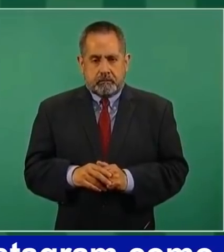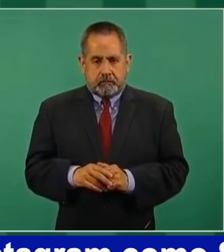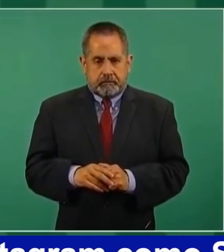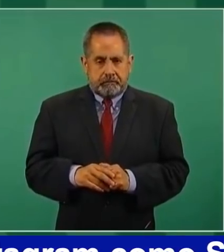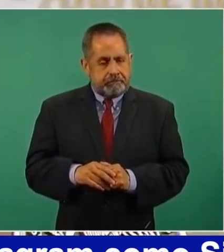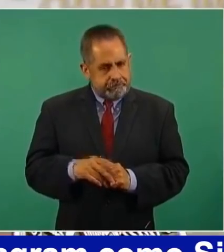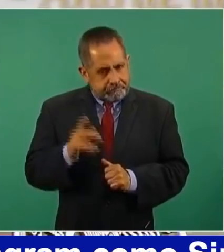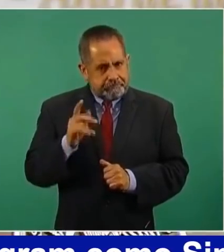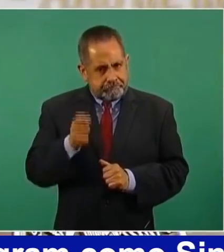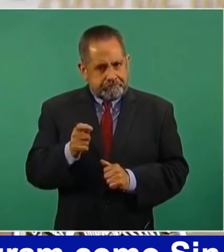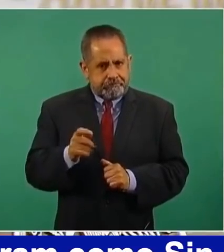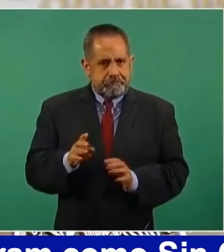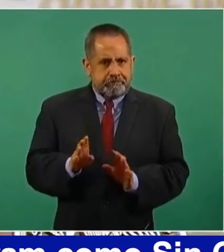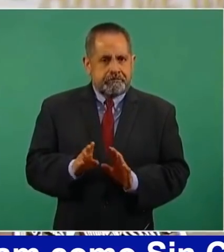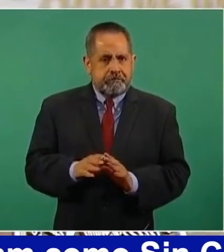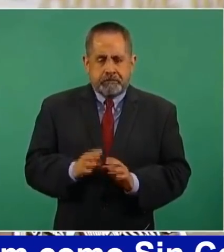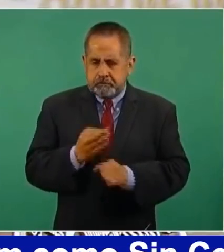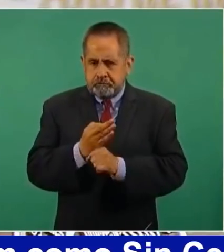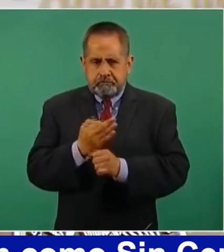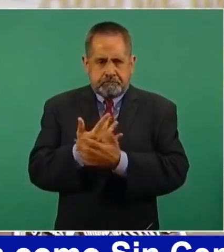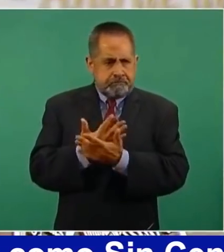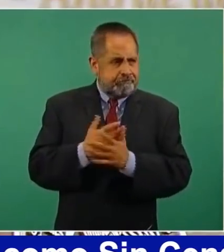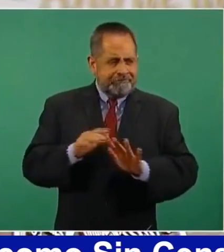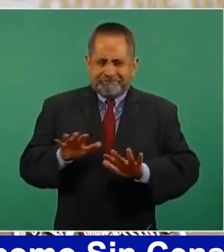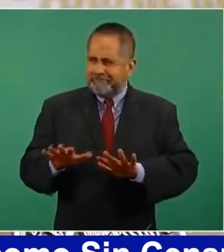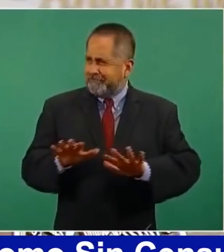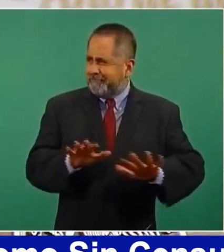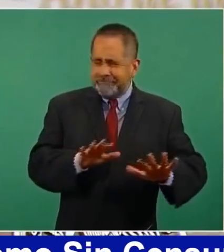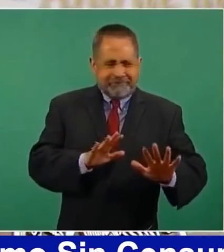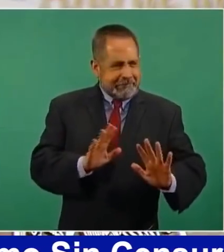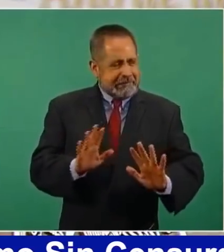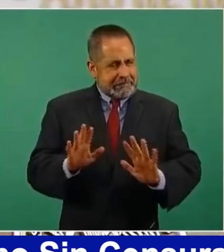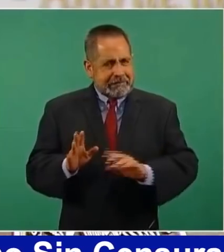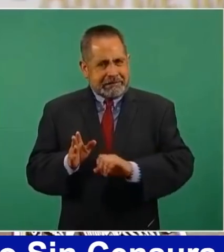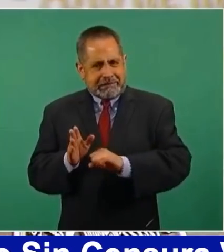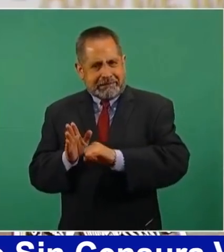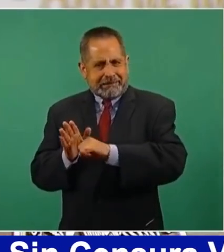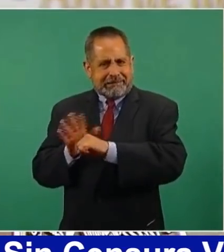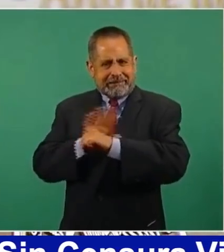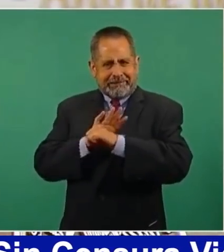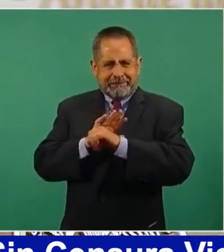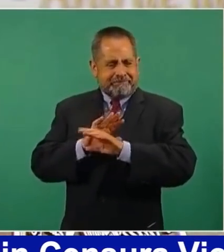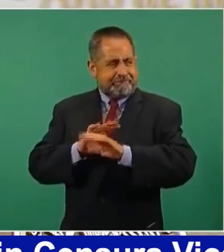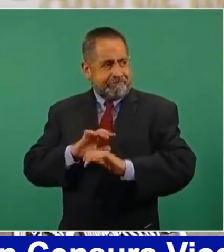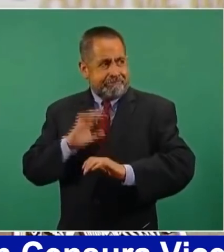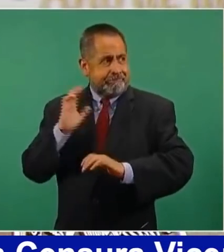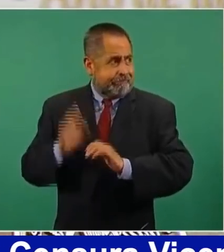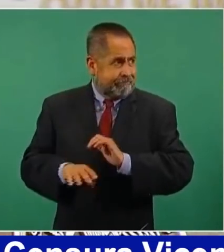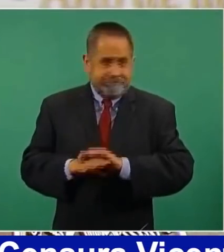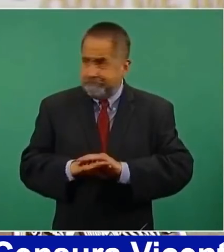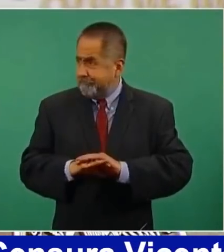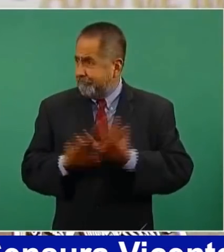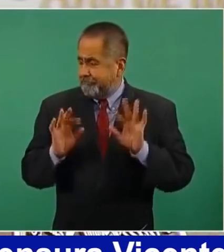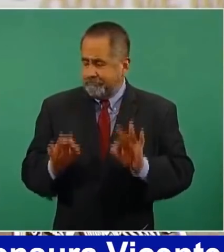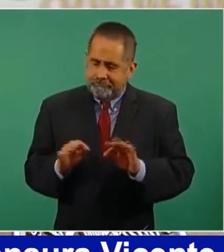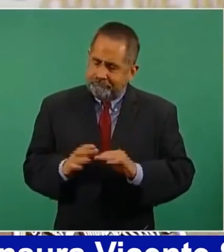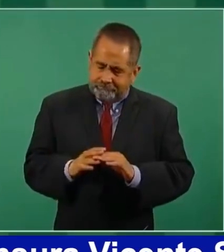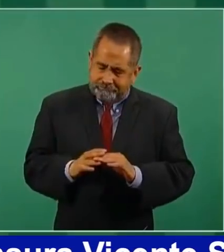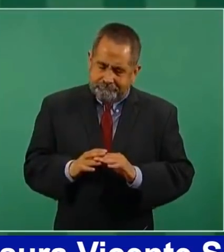que estamos esperando que ya pase, termine este